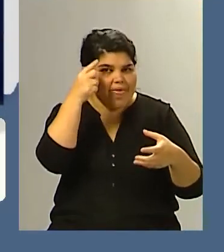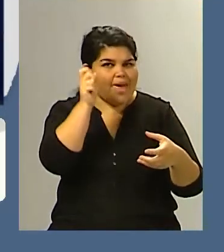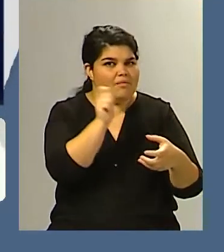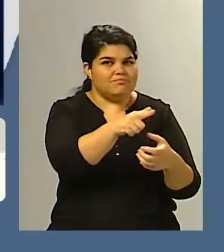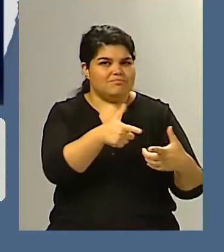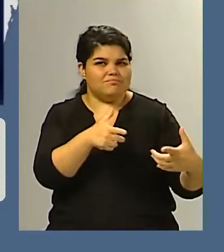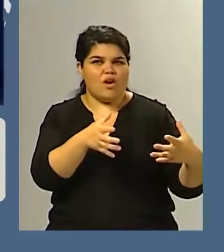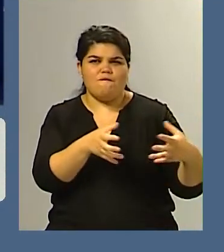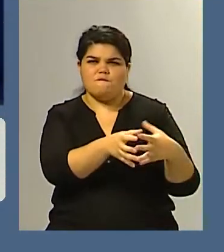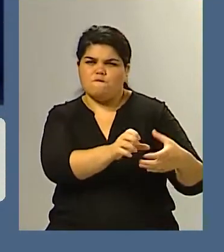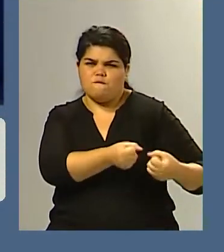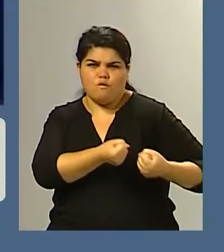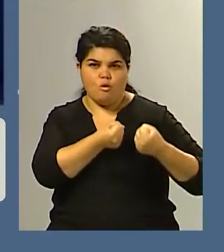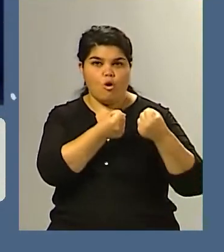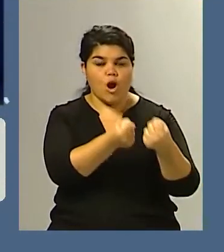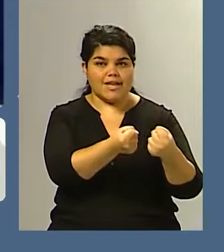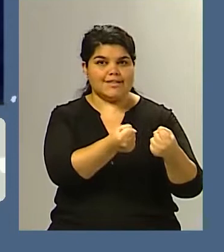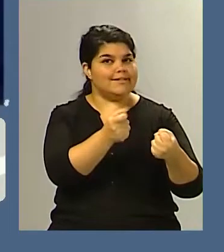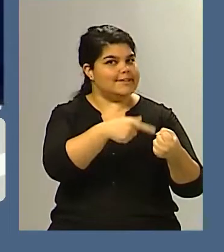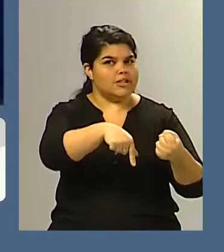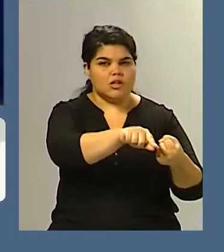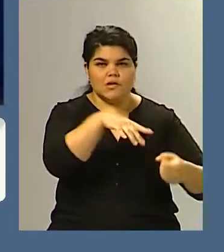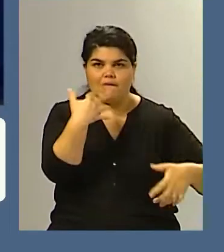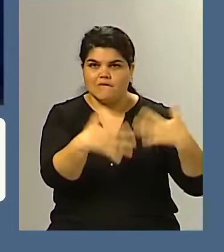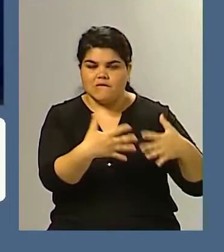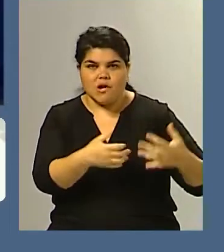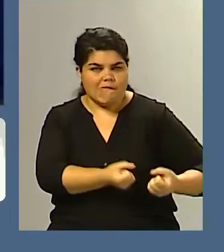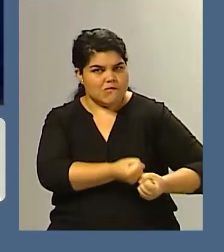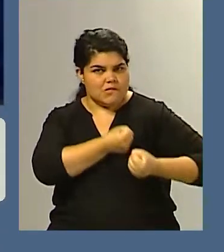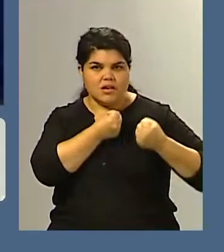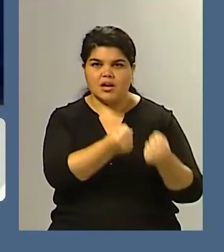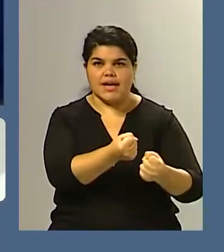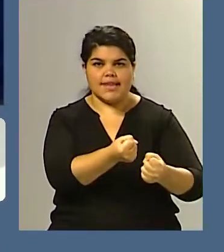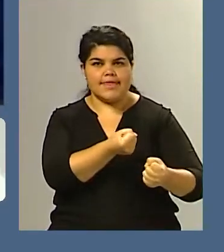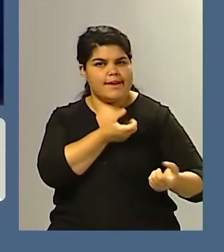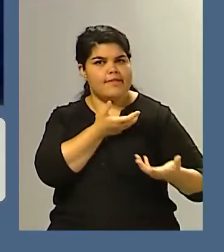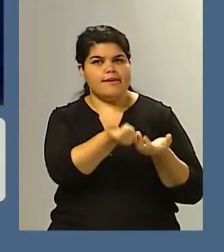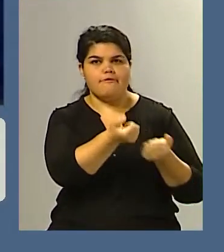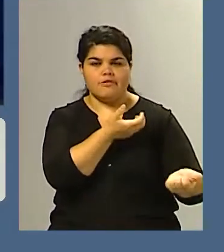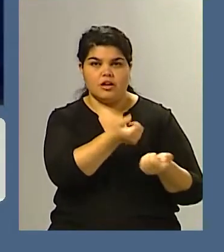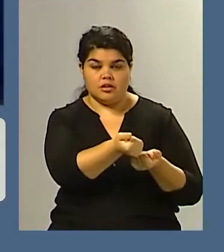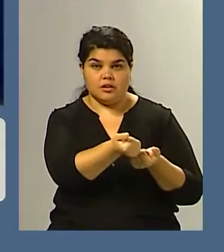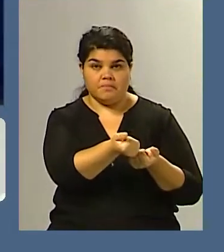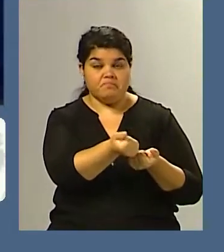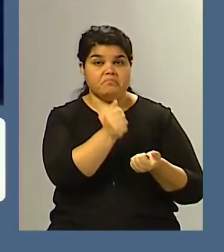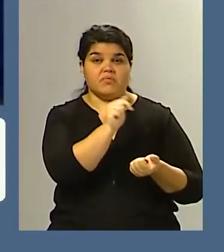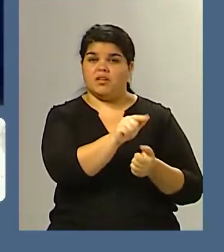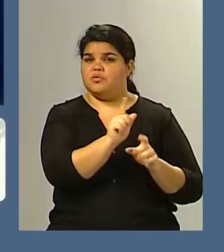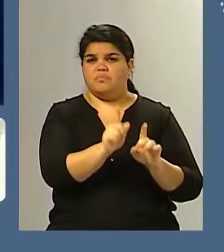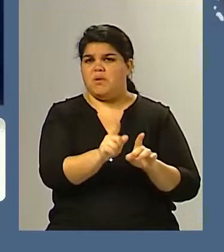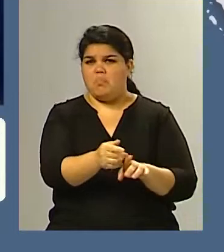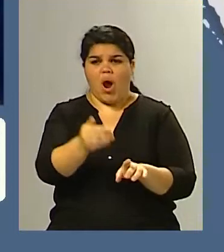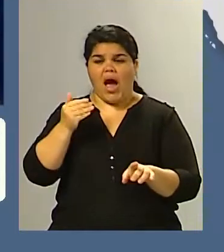bastante consolidado, ¿no? Y bastante voraz. Con el que él no contó en sus 2 primeros mandatos con una